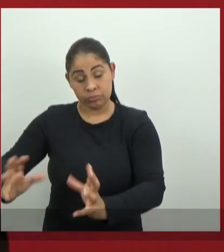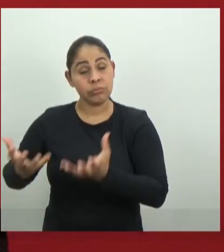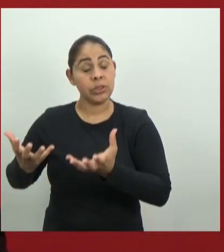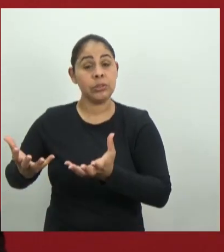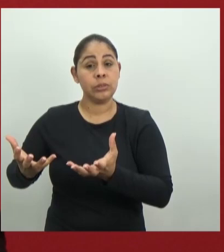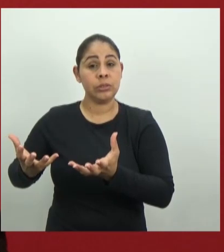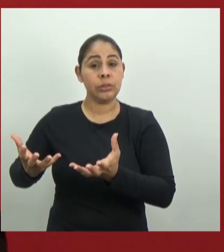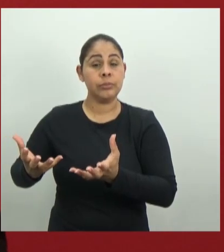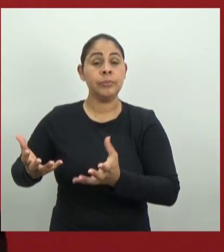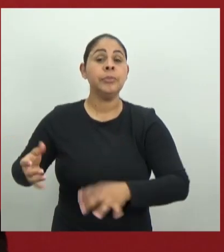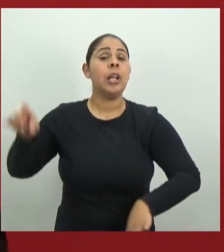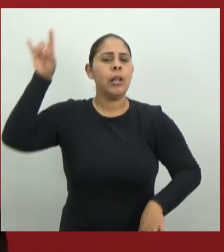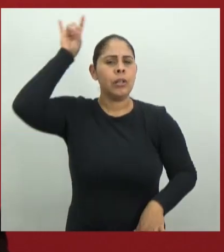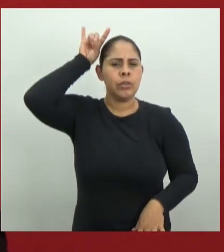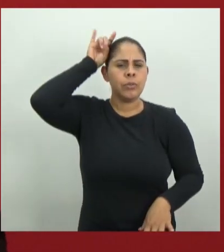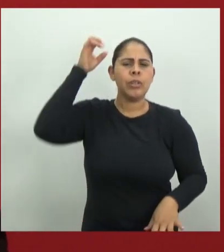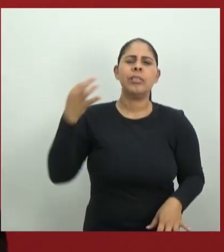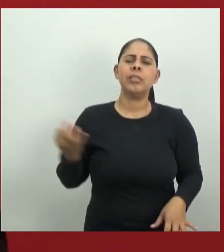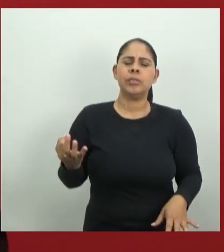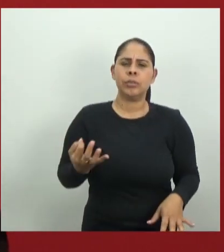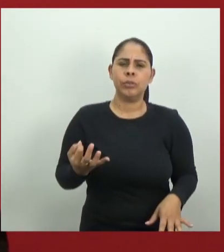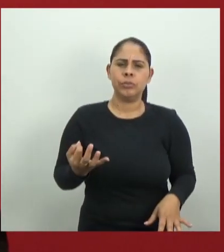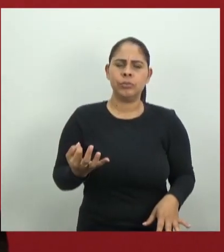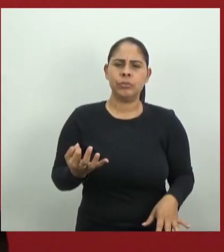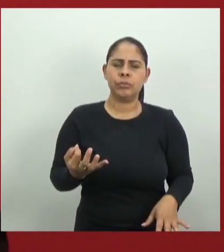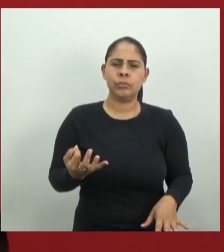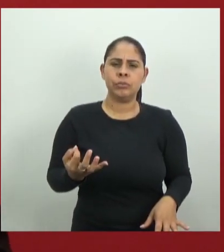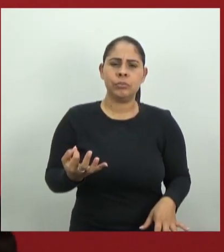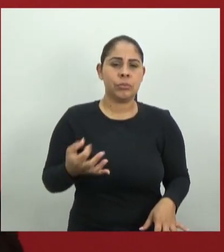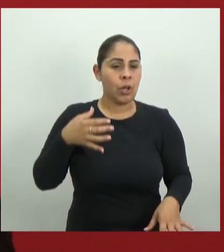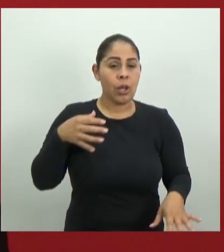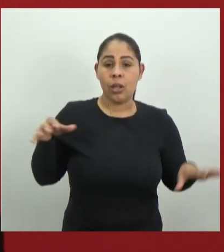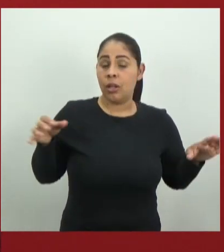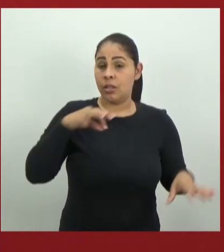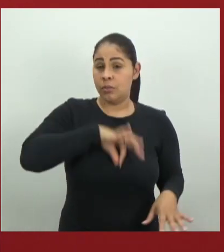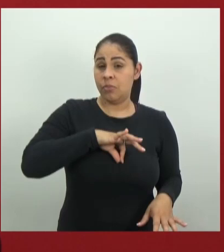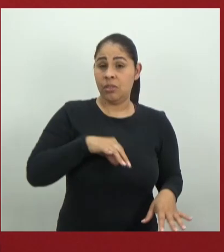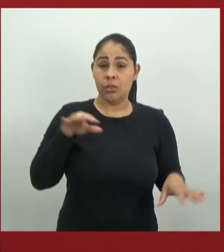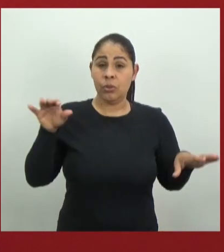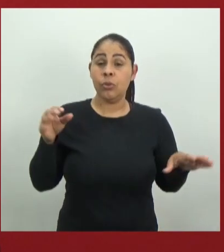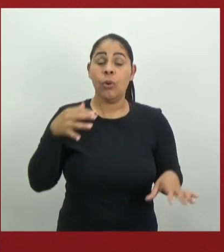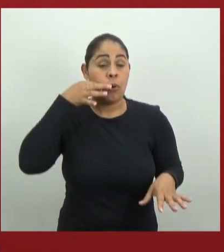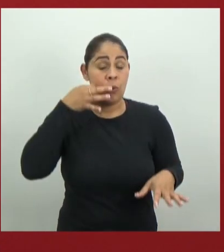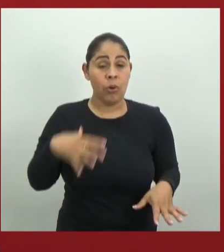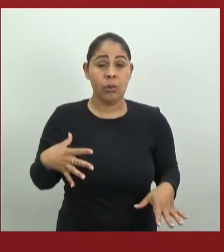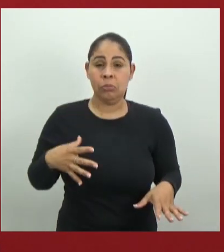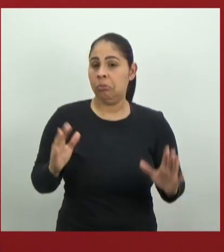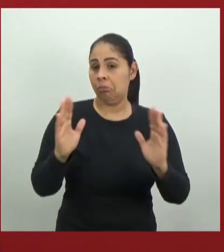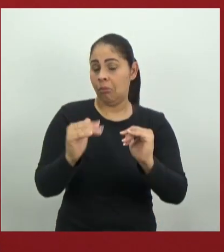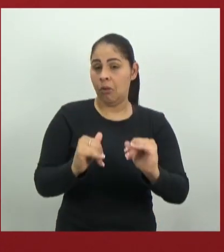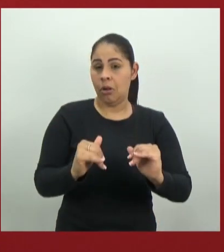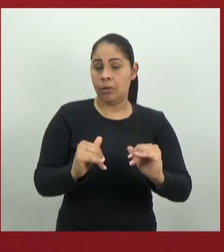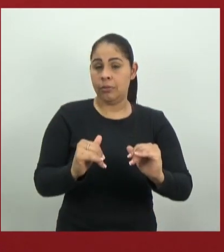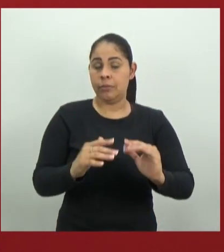Y porque ellos no tienen cuerpo, no le importa tu cuerpo. Por eso, lo que tú hagas con tu cuerpo,